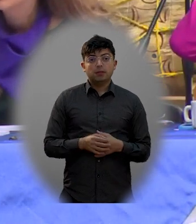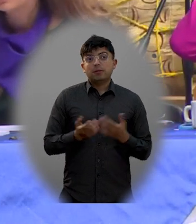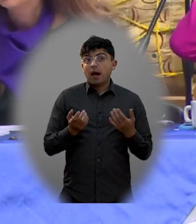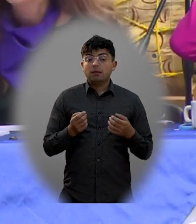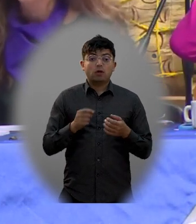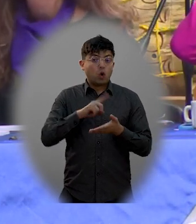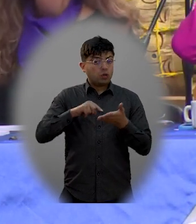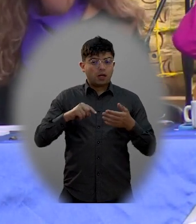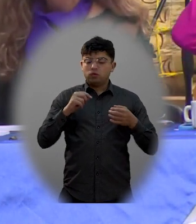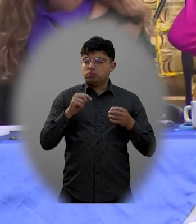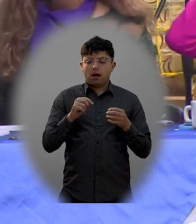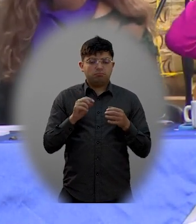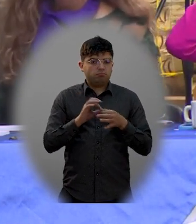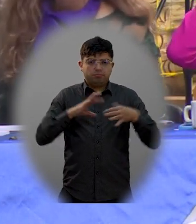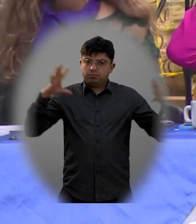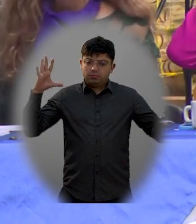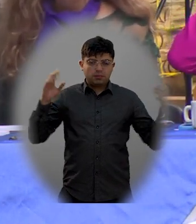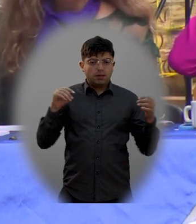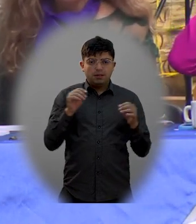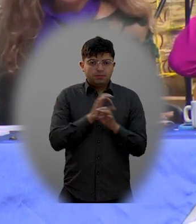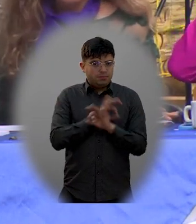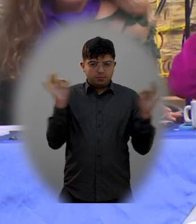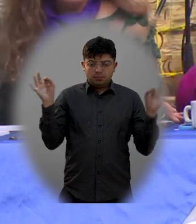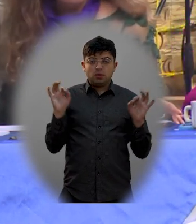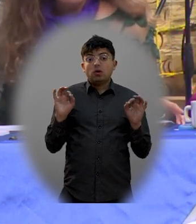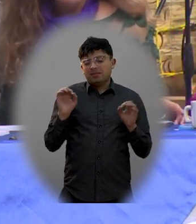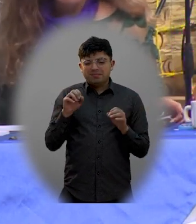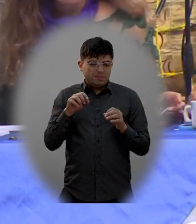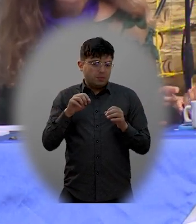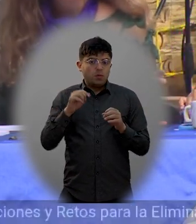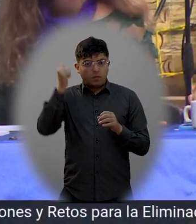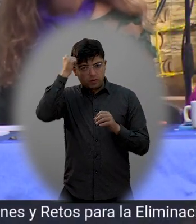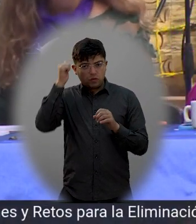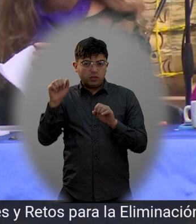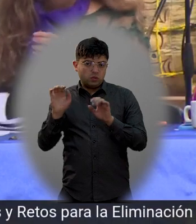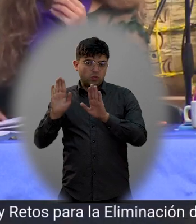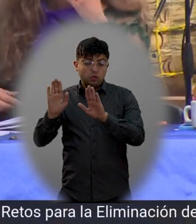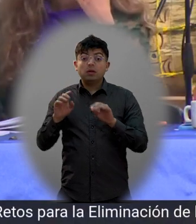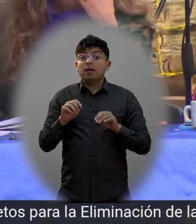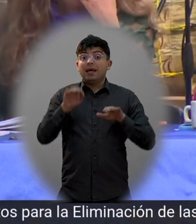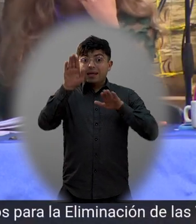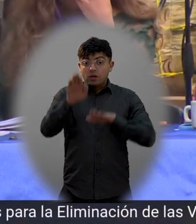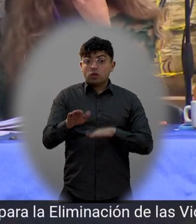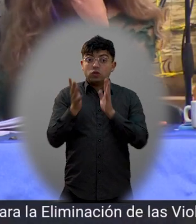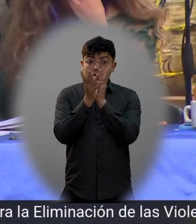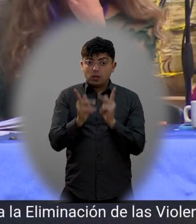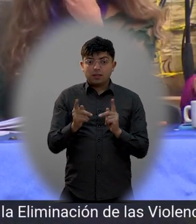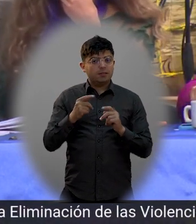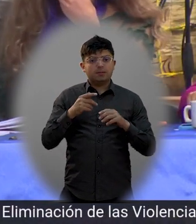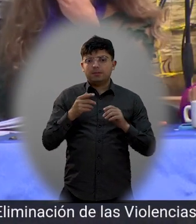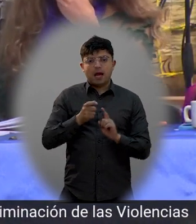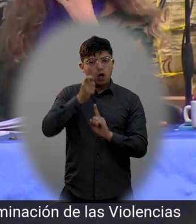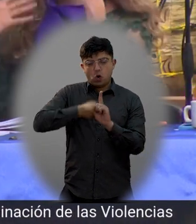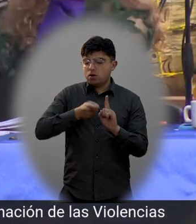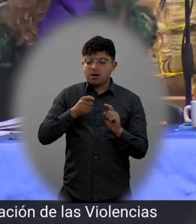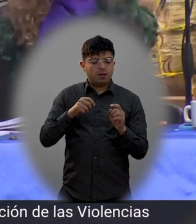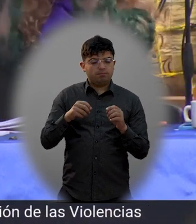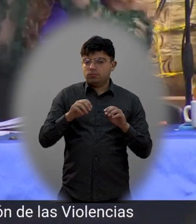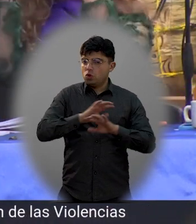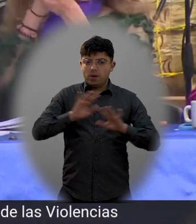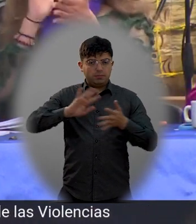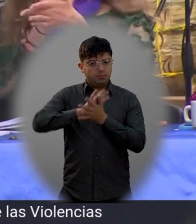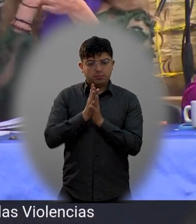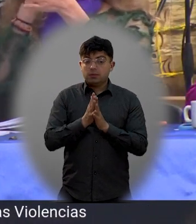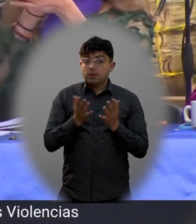cancelarle el contrato, sí, como cualquier proceso disciplinar administrativo y profesores, y para representantes estudiantiles que sean bajados de sus puestos de representación porque no